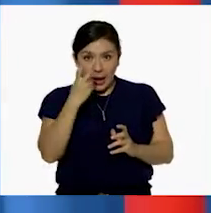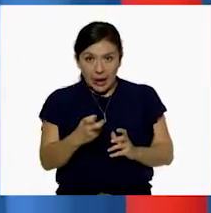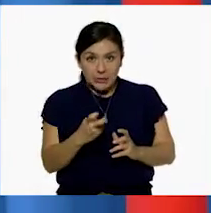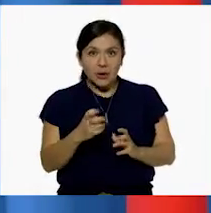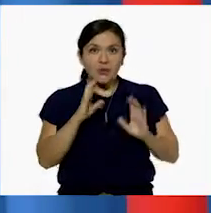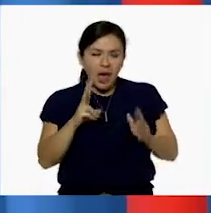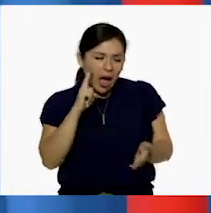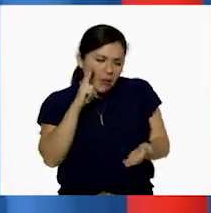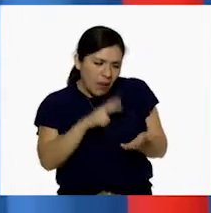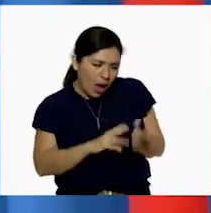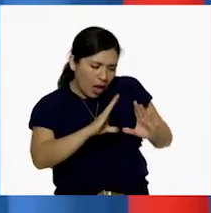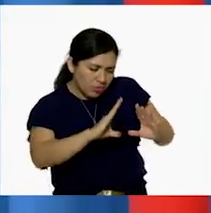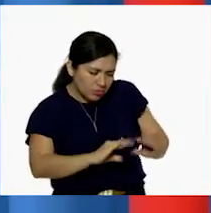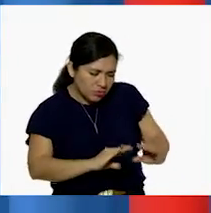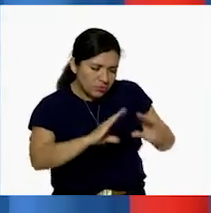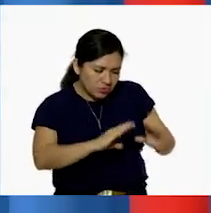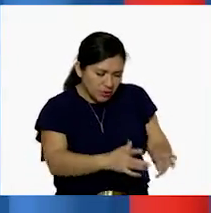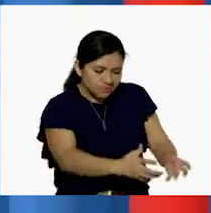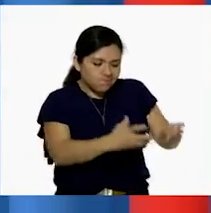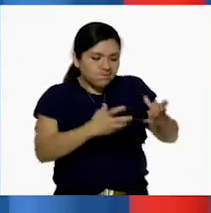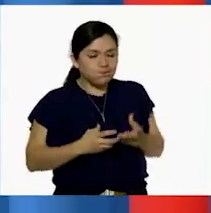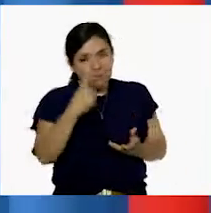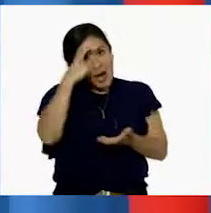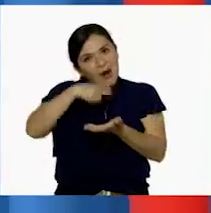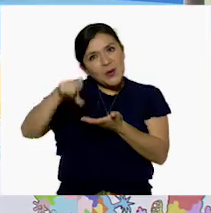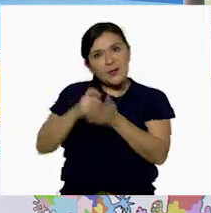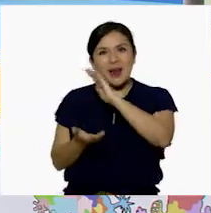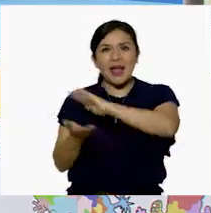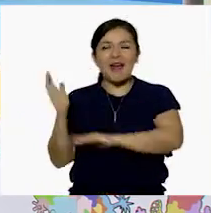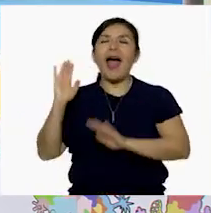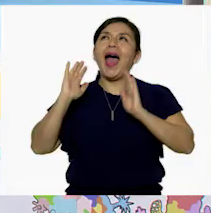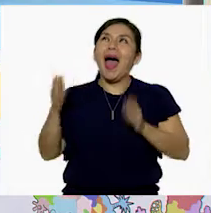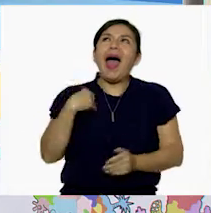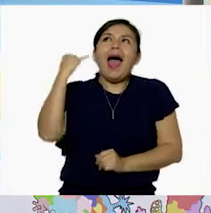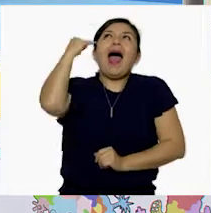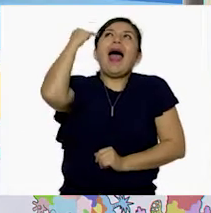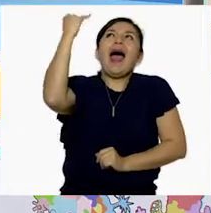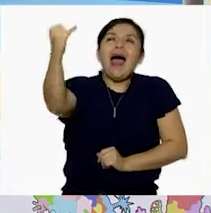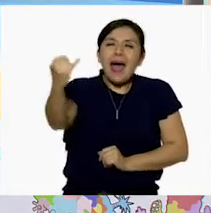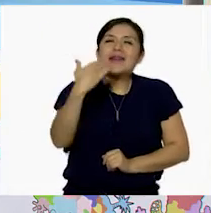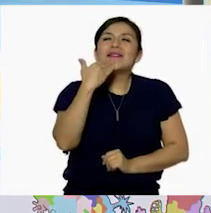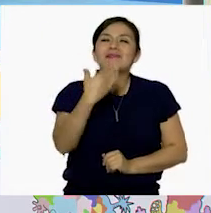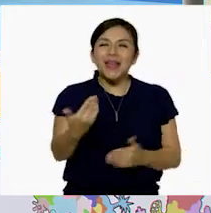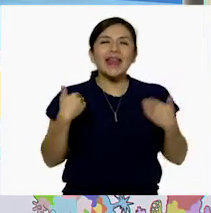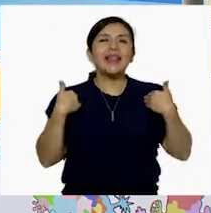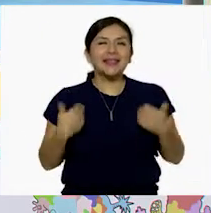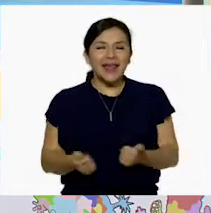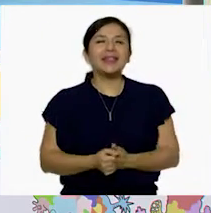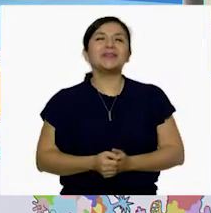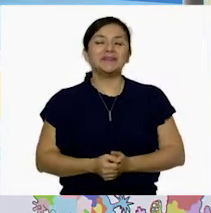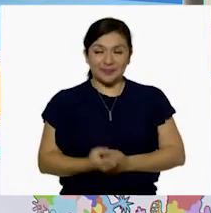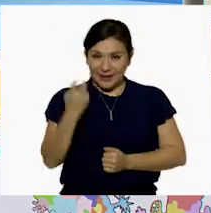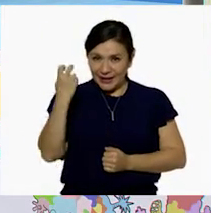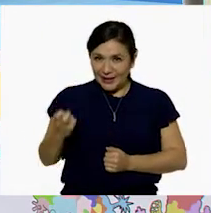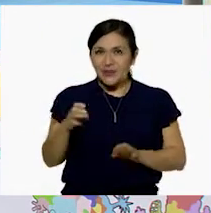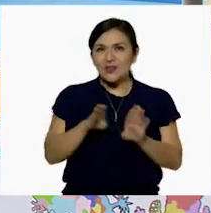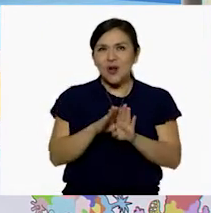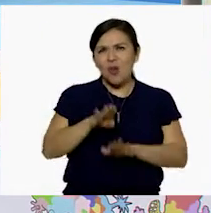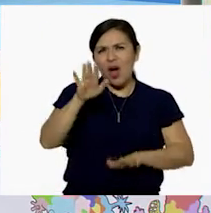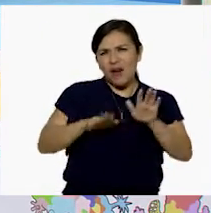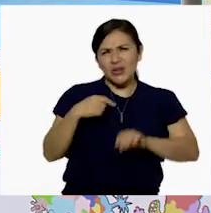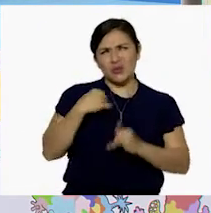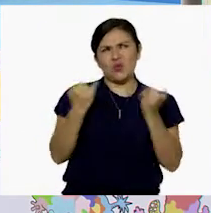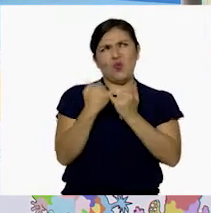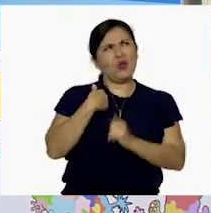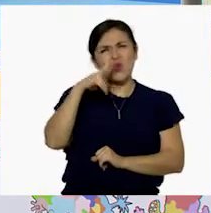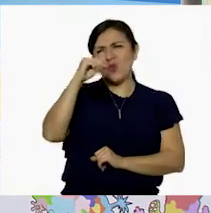placer con las manos, pues ya se la llevaban. Ahora sí. Sí, María, es fácil imaginar esas escenas que al menos para mí resultan